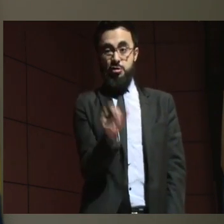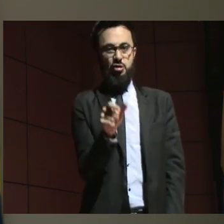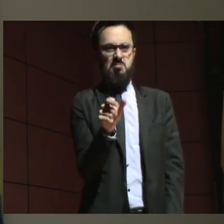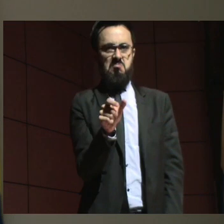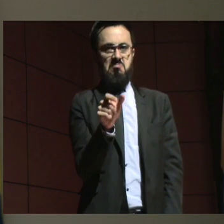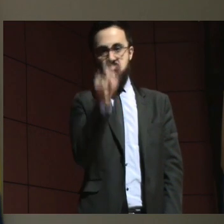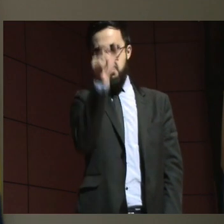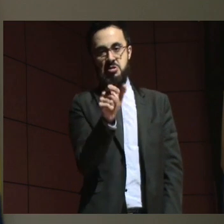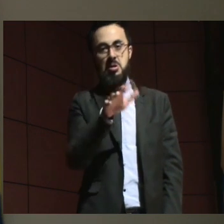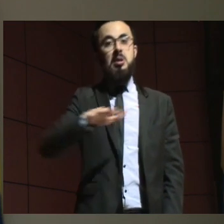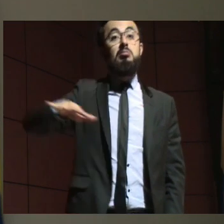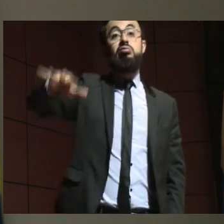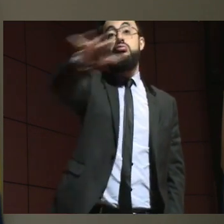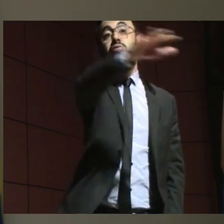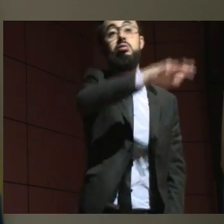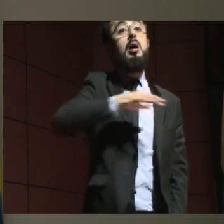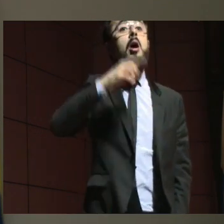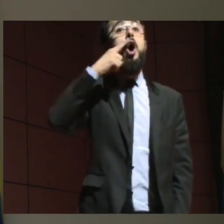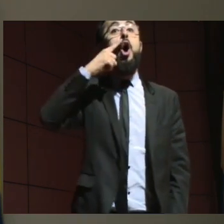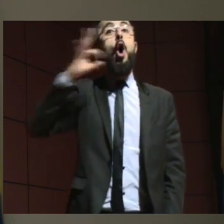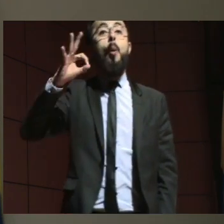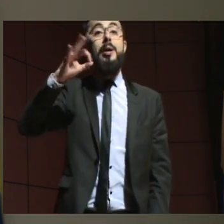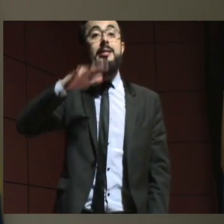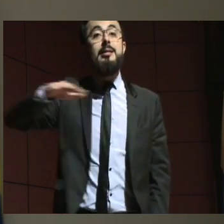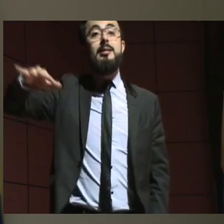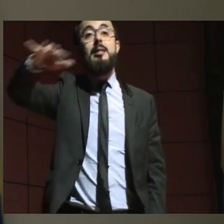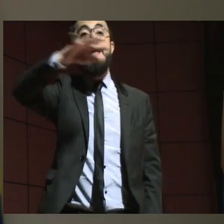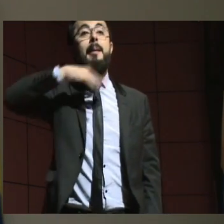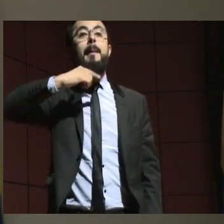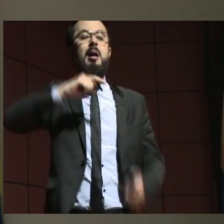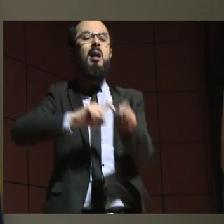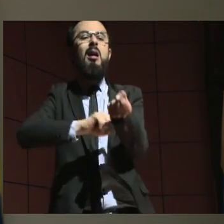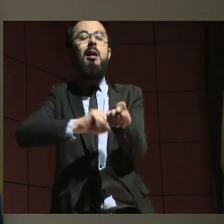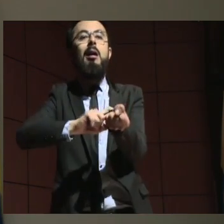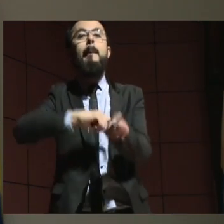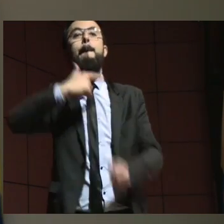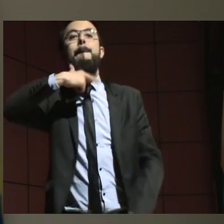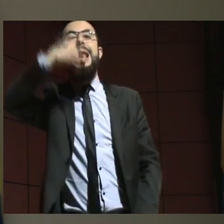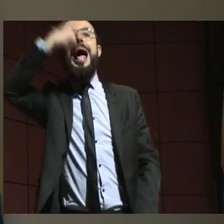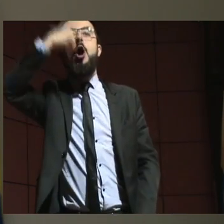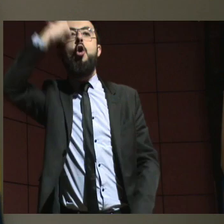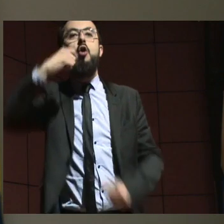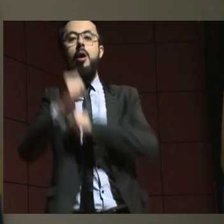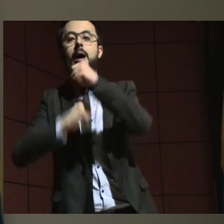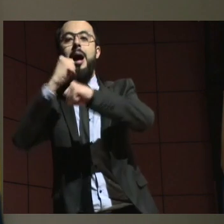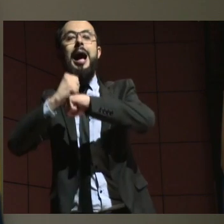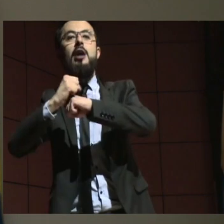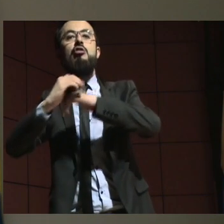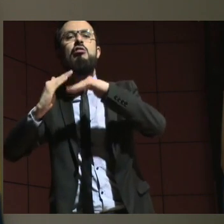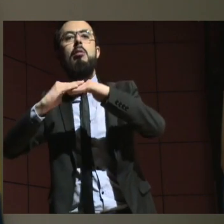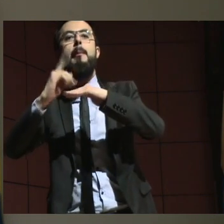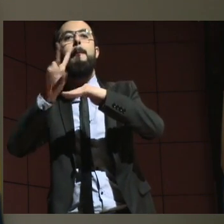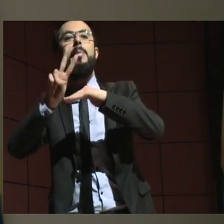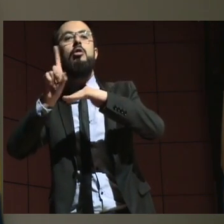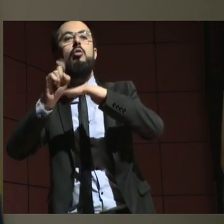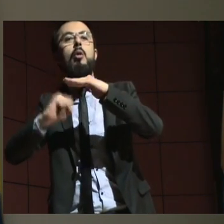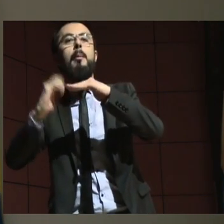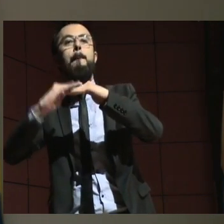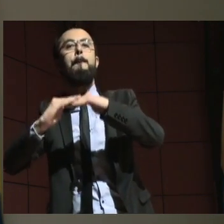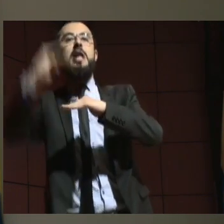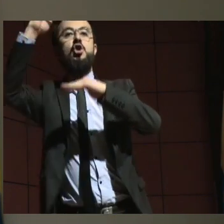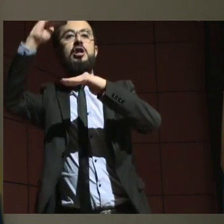hombres blancos mayores de 21 años con propiedades.